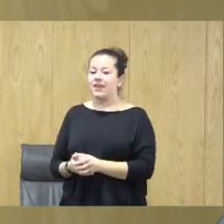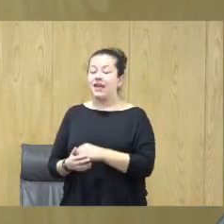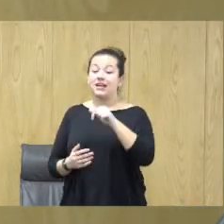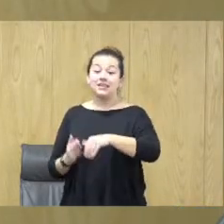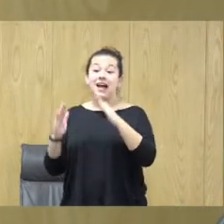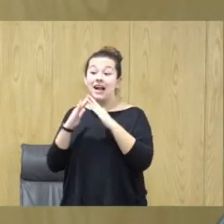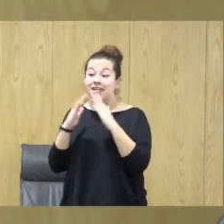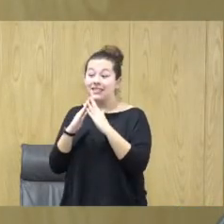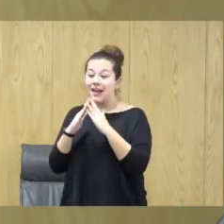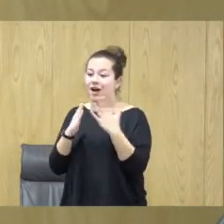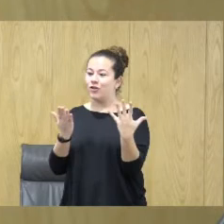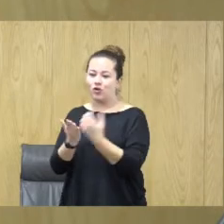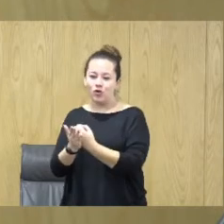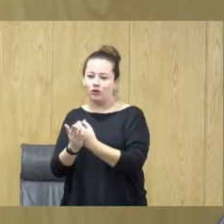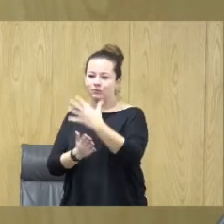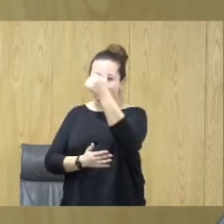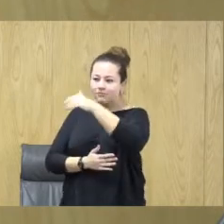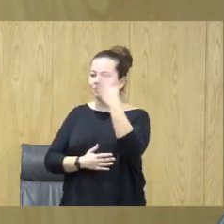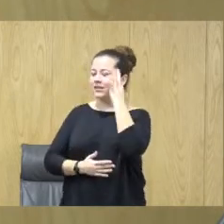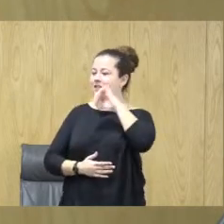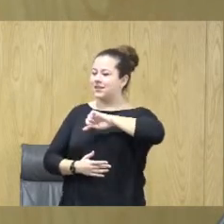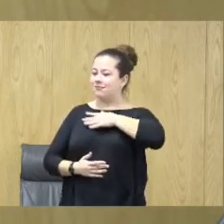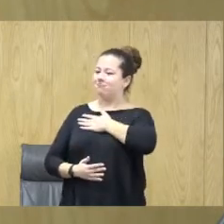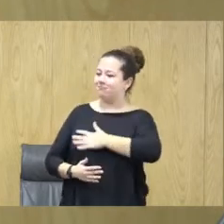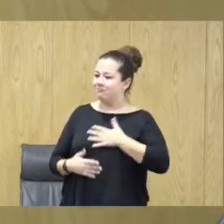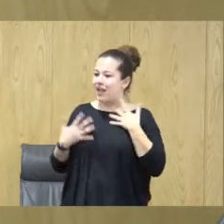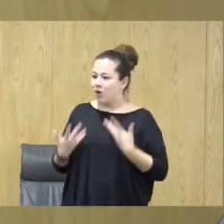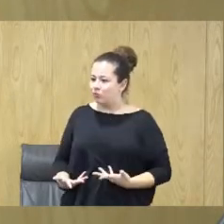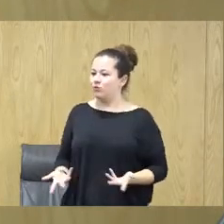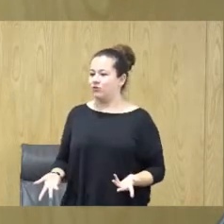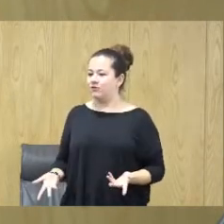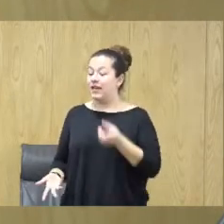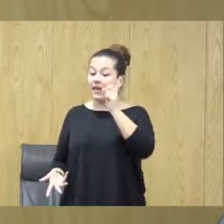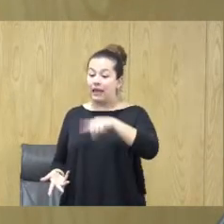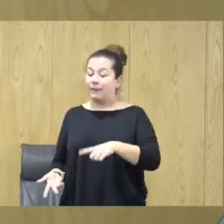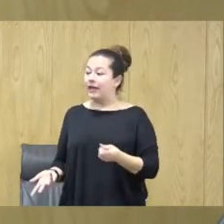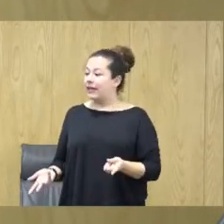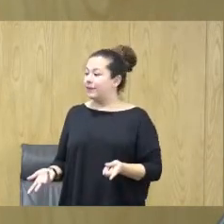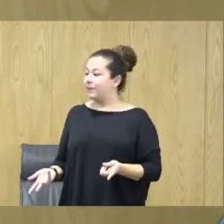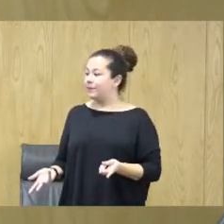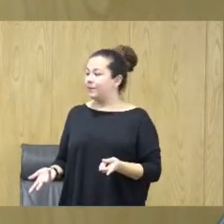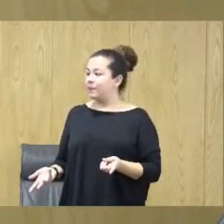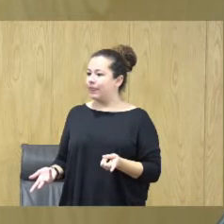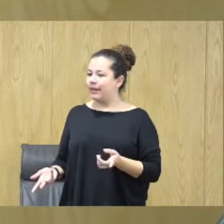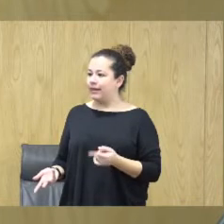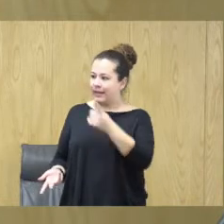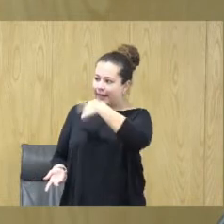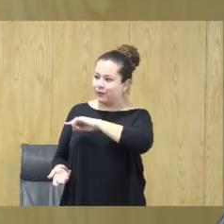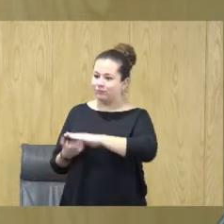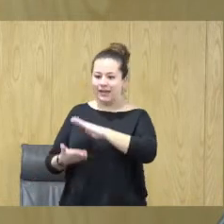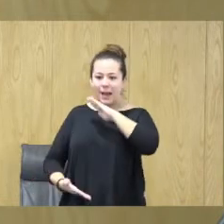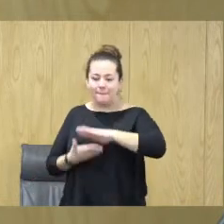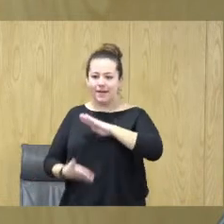donde todos y todas nos sentimos, pues, a gusto, ¿no?, y que también es capaz de servir